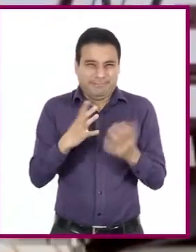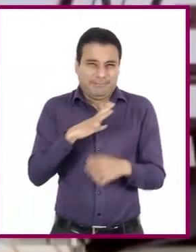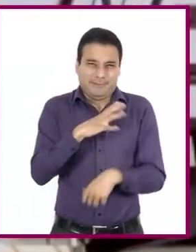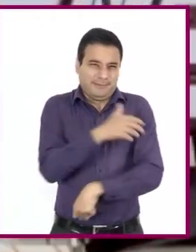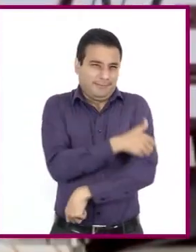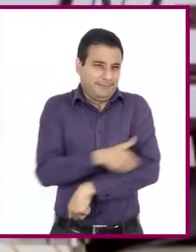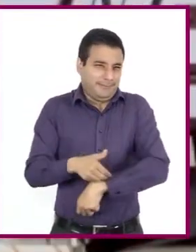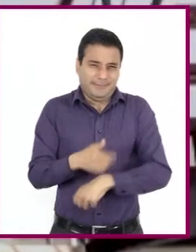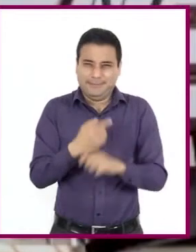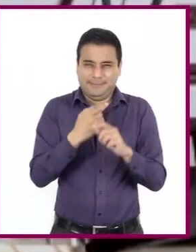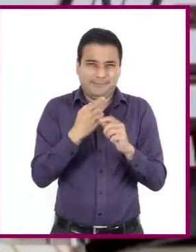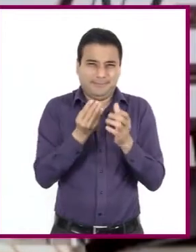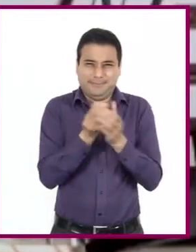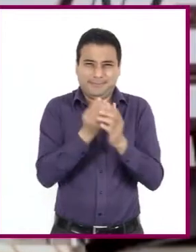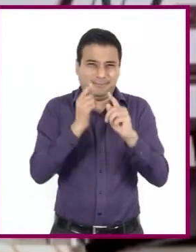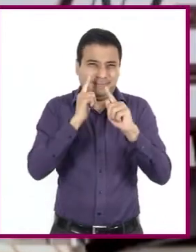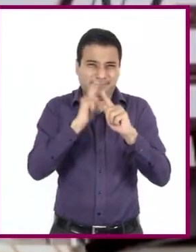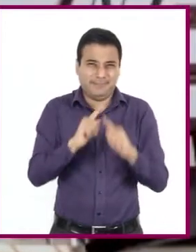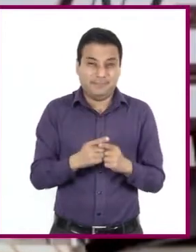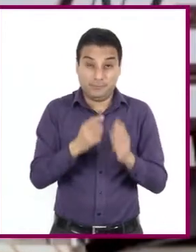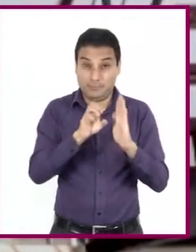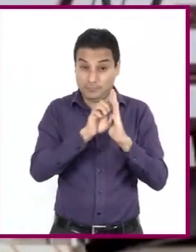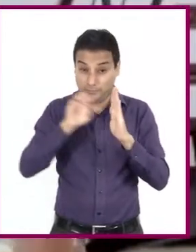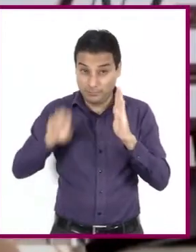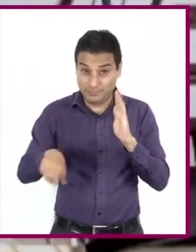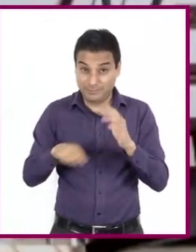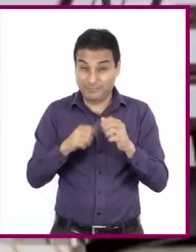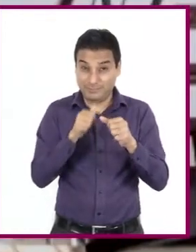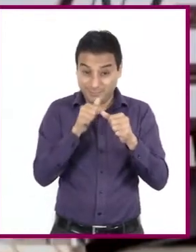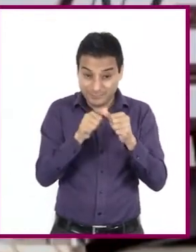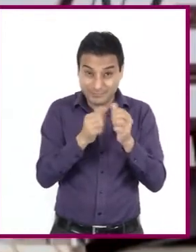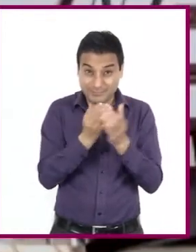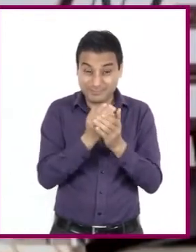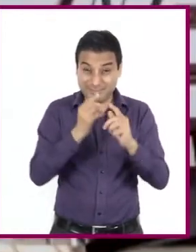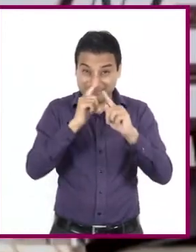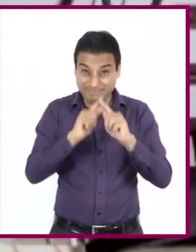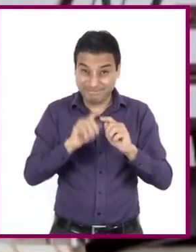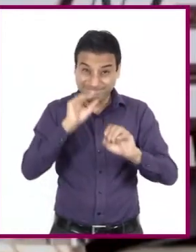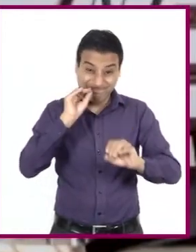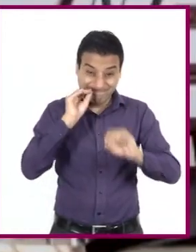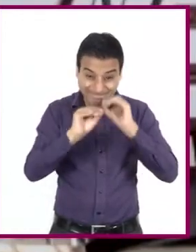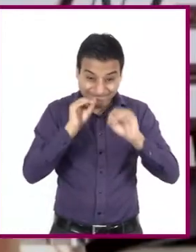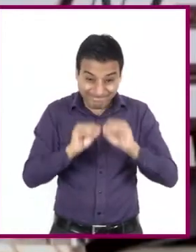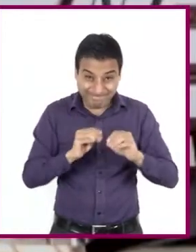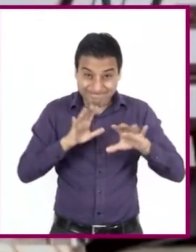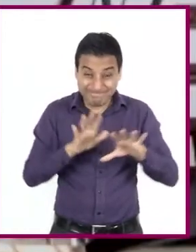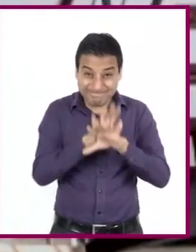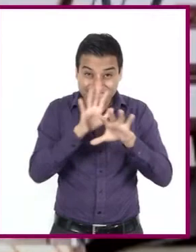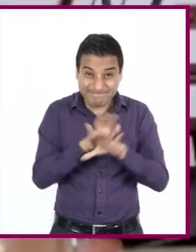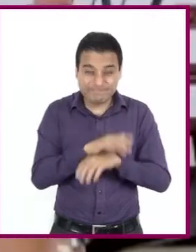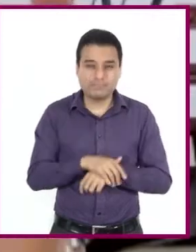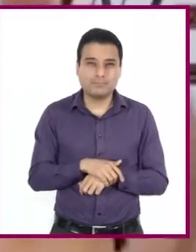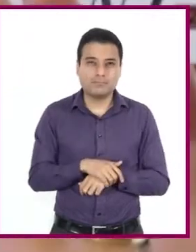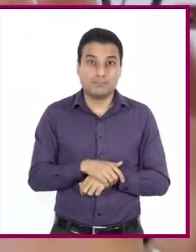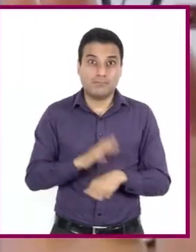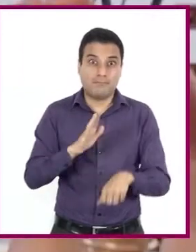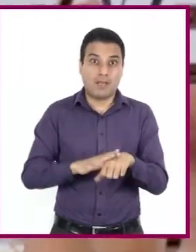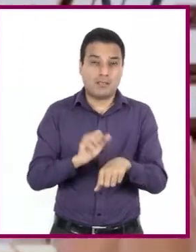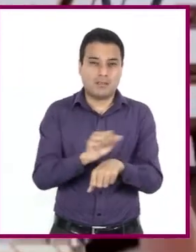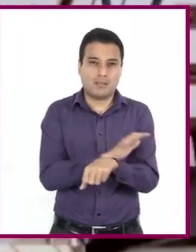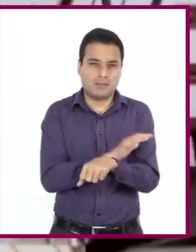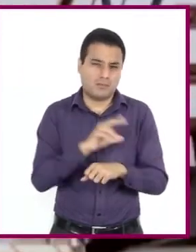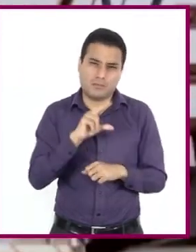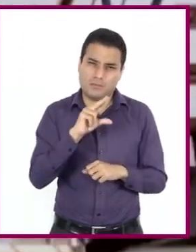tipográficas, un poema va a tener un mayor impacto expresivo. Y no necesariamente hay una correlación entre más